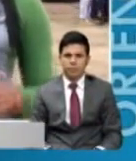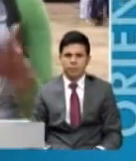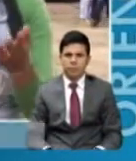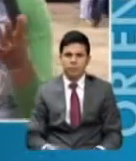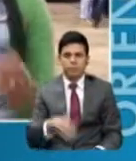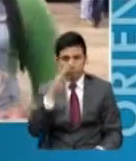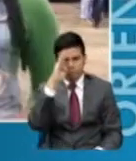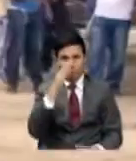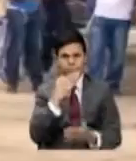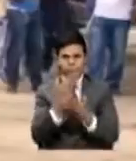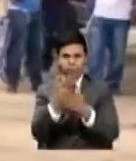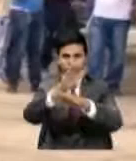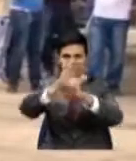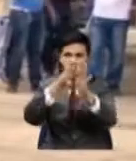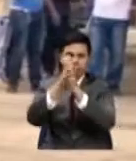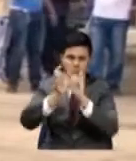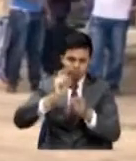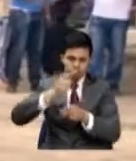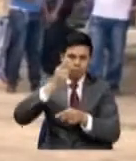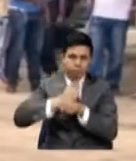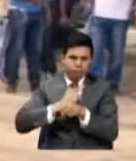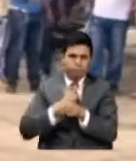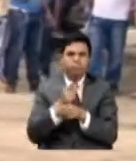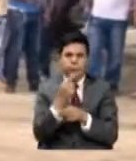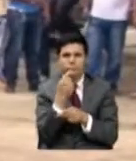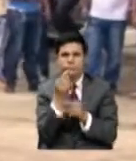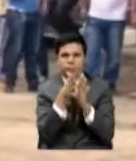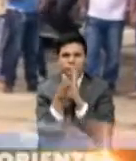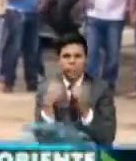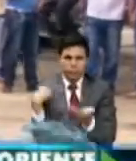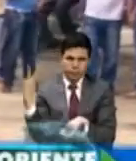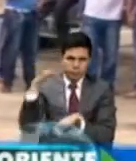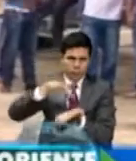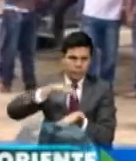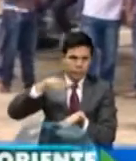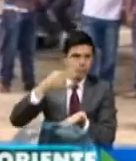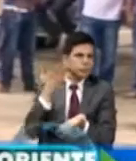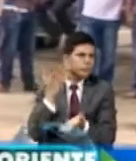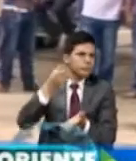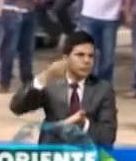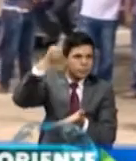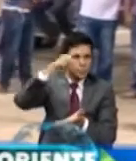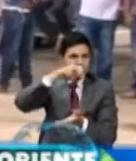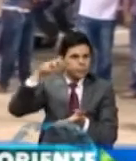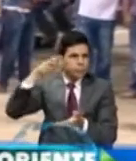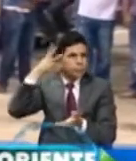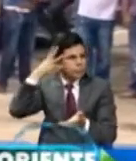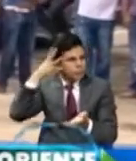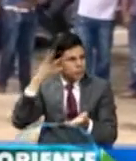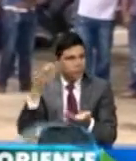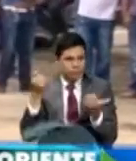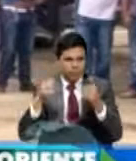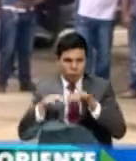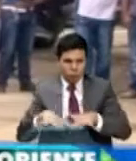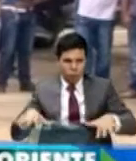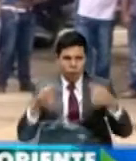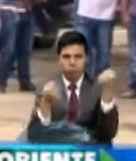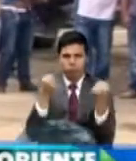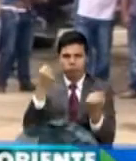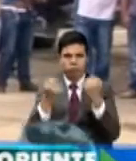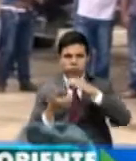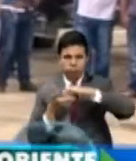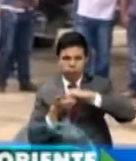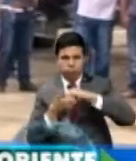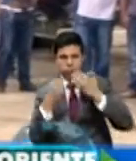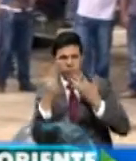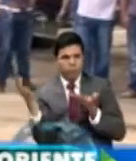Hola, muy buenas tardes. Precisamente como ustedes lo manifiestan, yo me encuentro desde Ocaña Norte de Santander con los camioneros de esta zona del país que también se